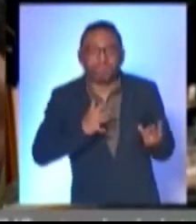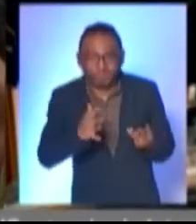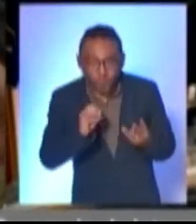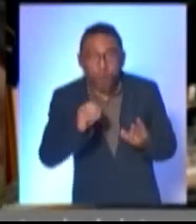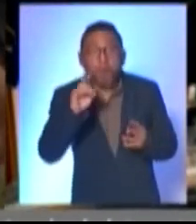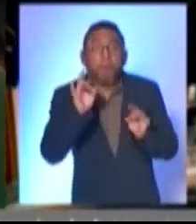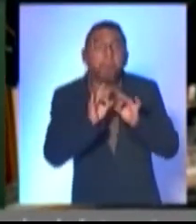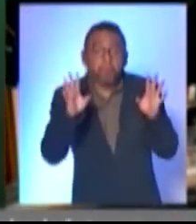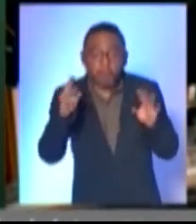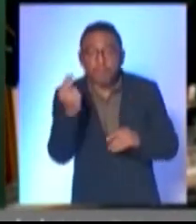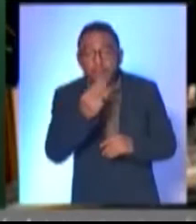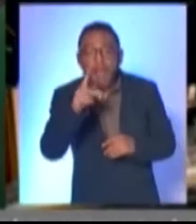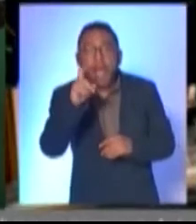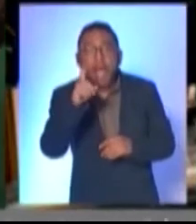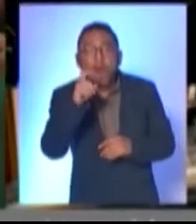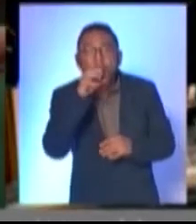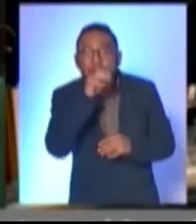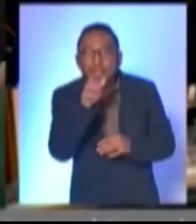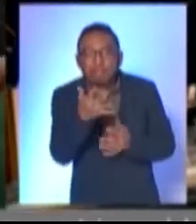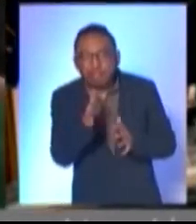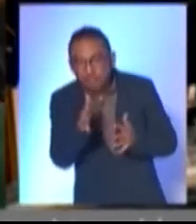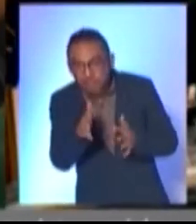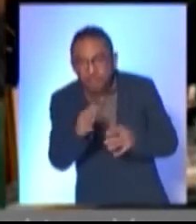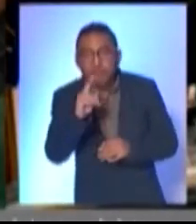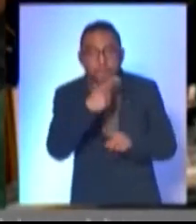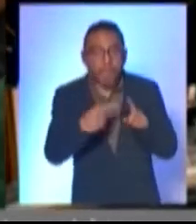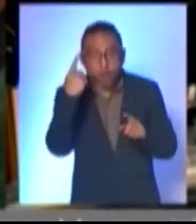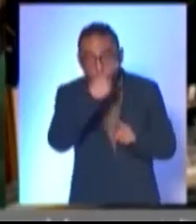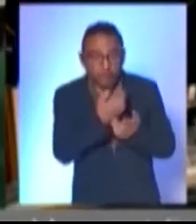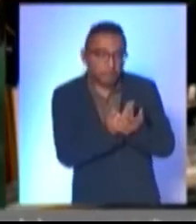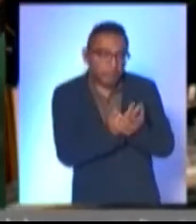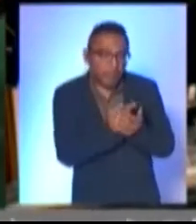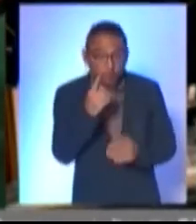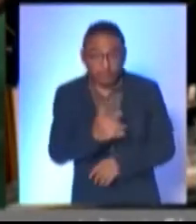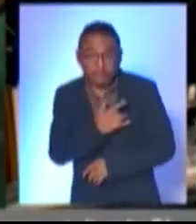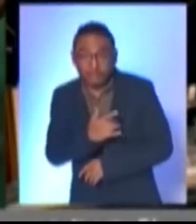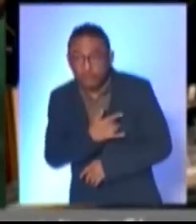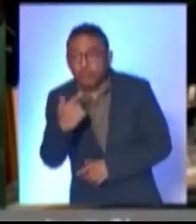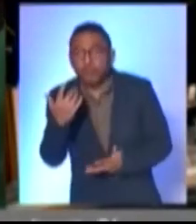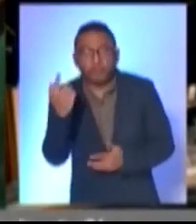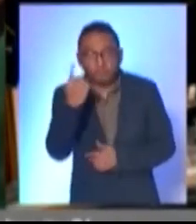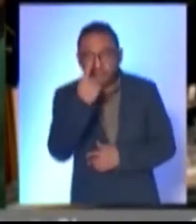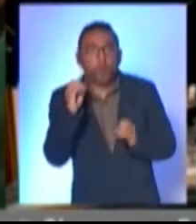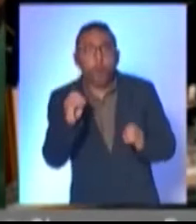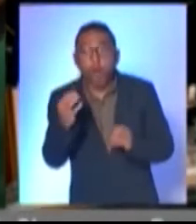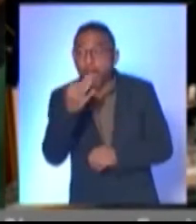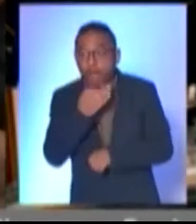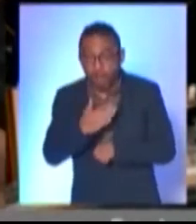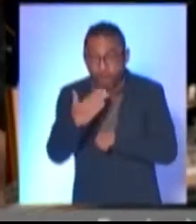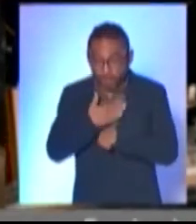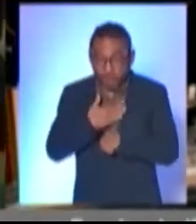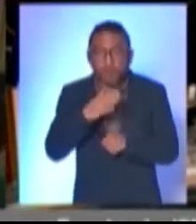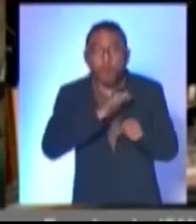tibia. Va a esperar aquí sentada media hora. Si siente alguna molestia, me levanta su mano. La vacuna que le apliqué es la